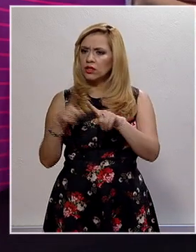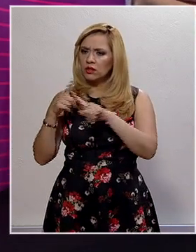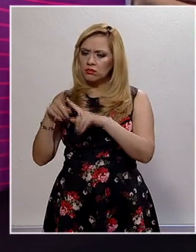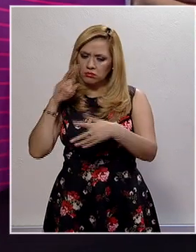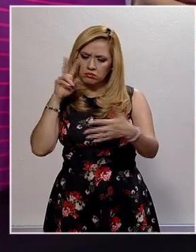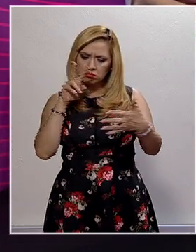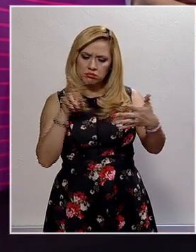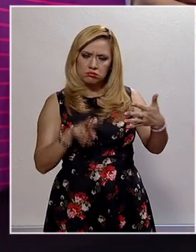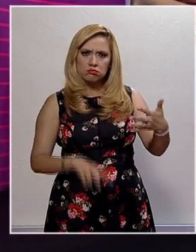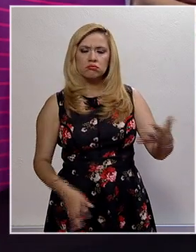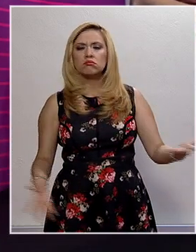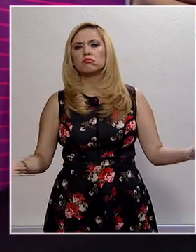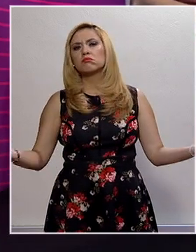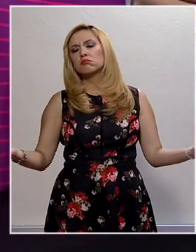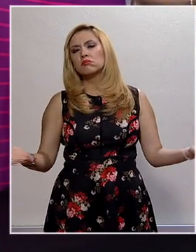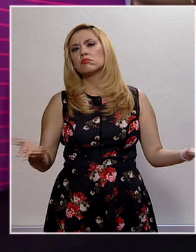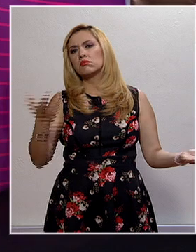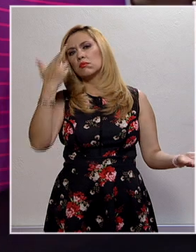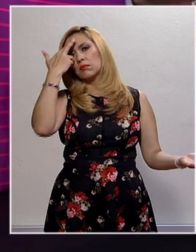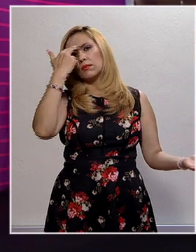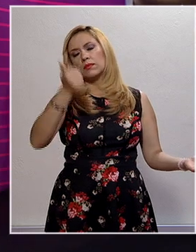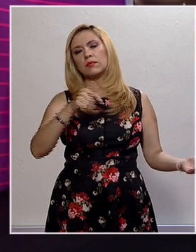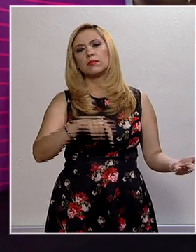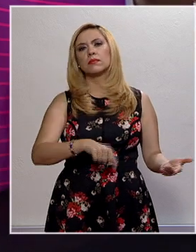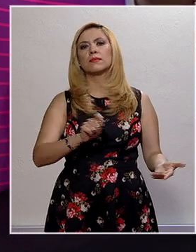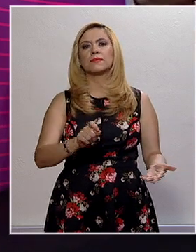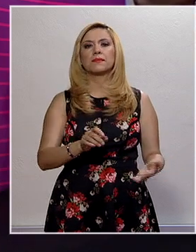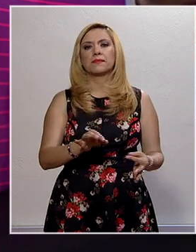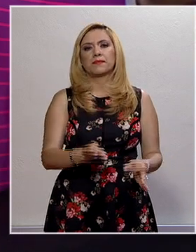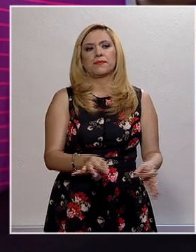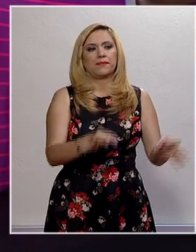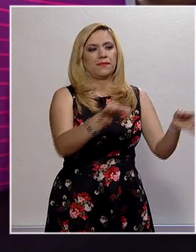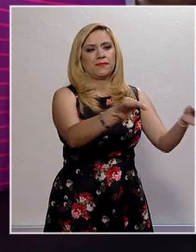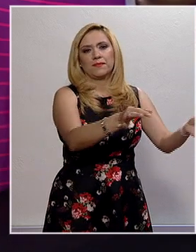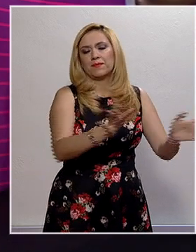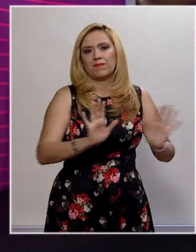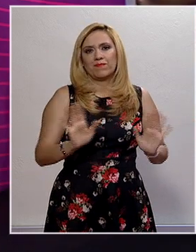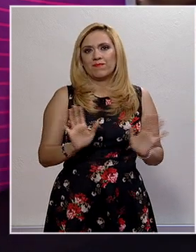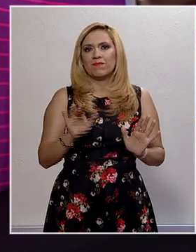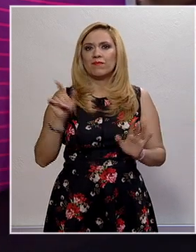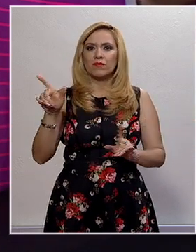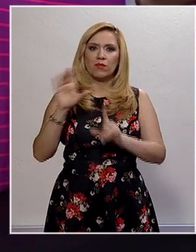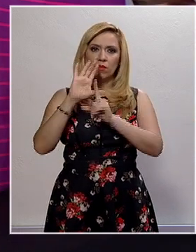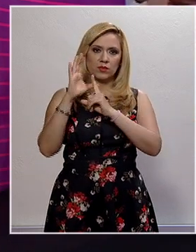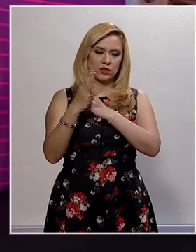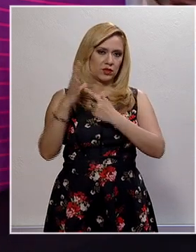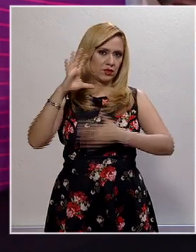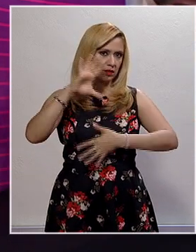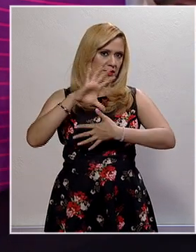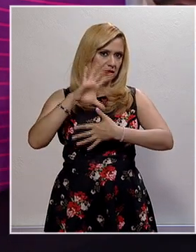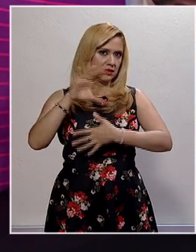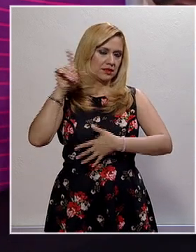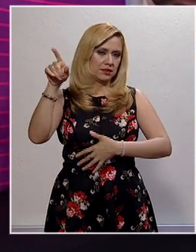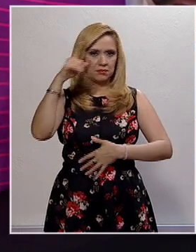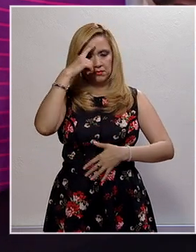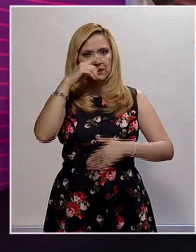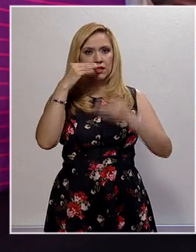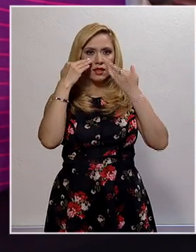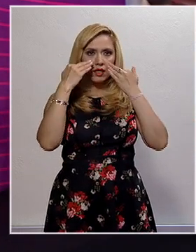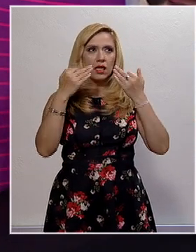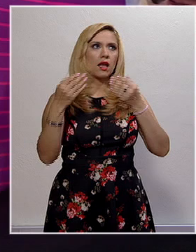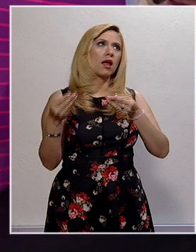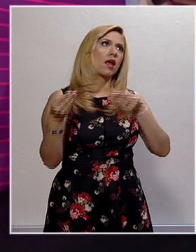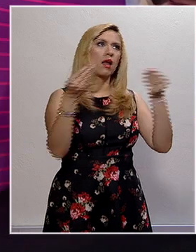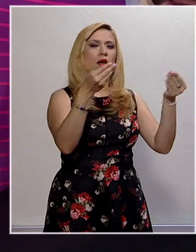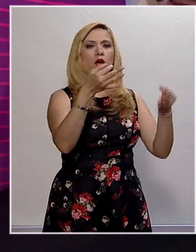que llevaría a la conclusión que de alguna forma se excluiría la potestad que tiene la Comisión Interamericana de llevar un caso ante la Corte. Por